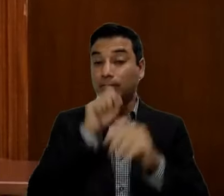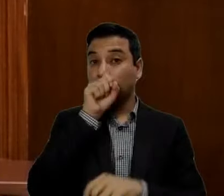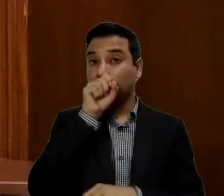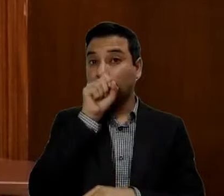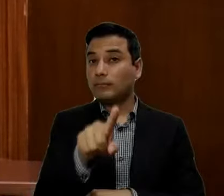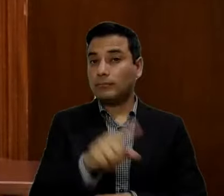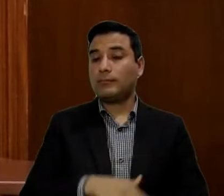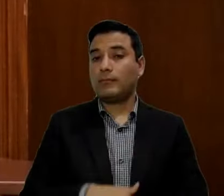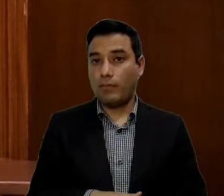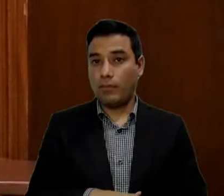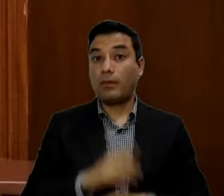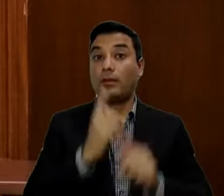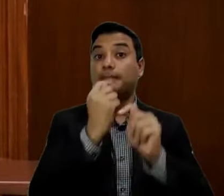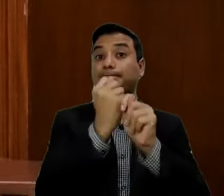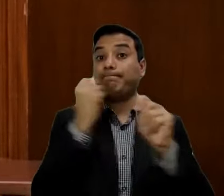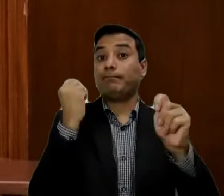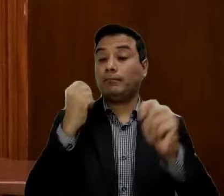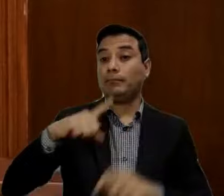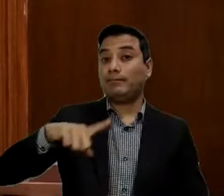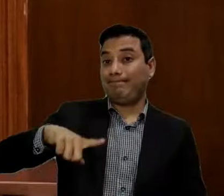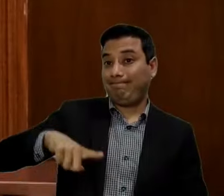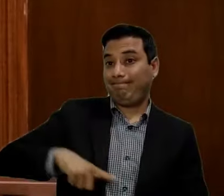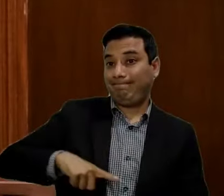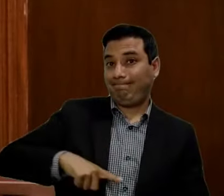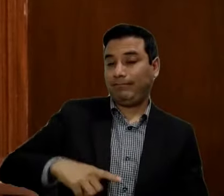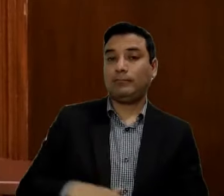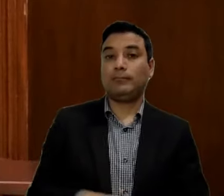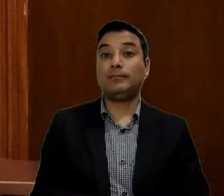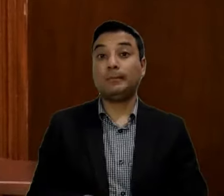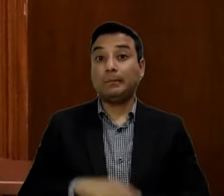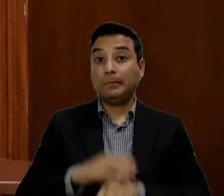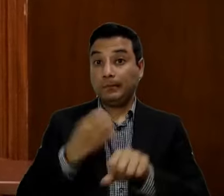integral del transporte público. Nuestra entidad,